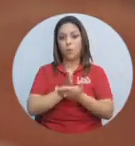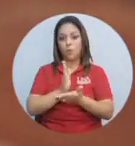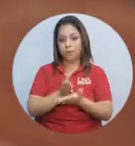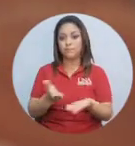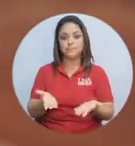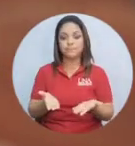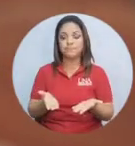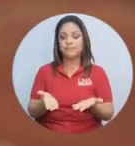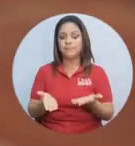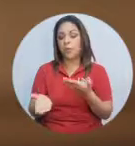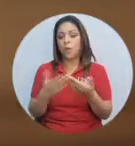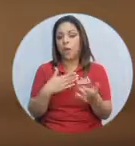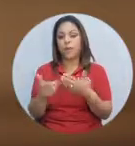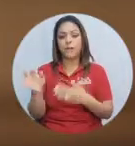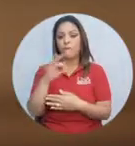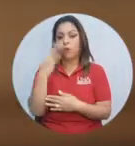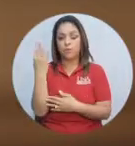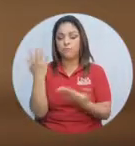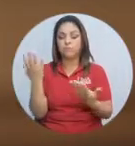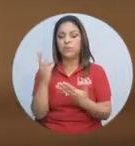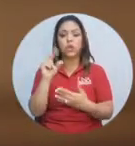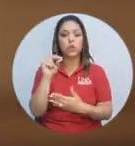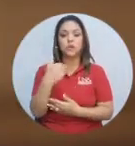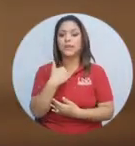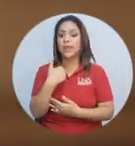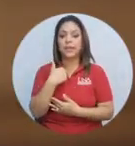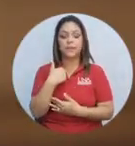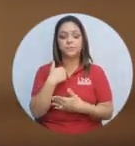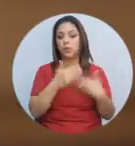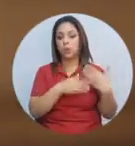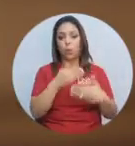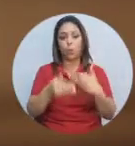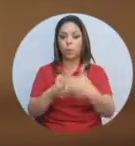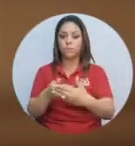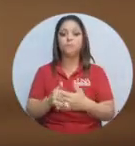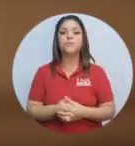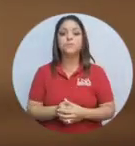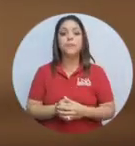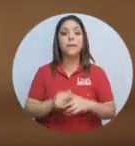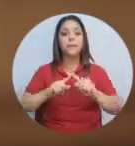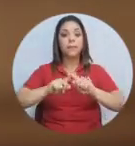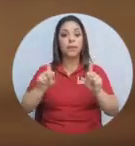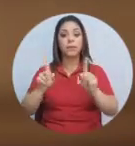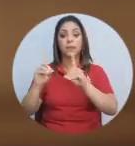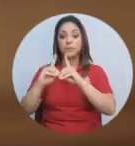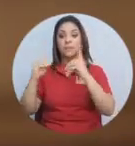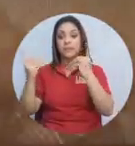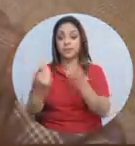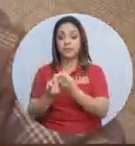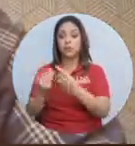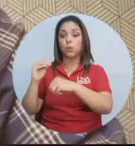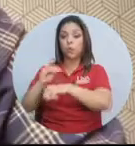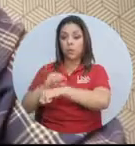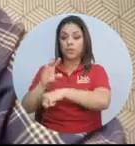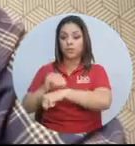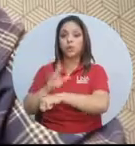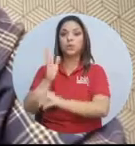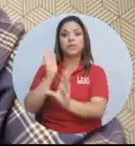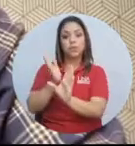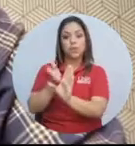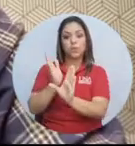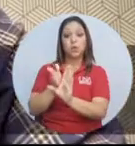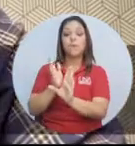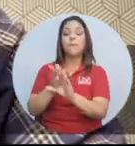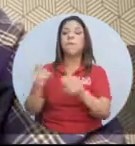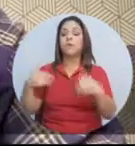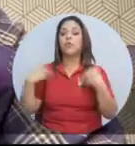atención del bullying en cualquiera de sus formas, ¿verdad? No cuenta con ese protocolo. En el